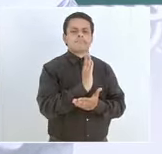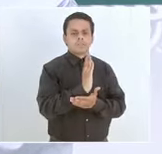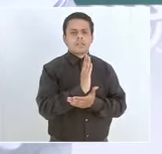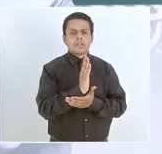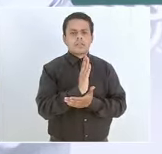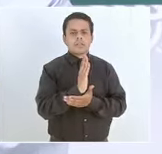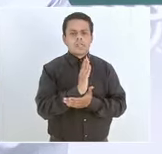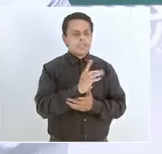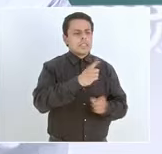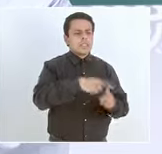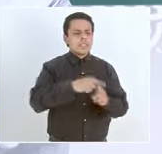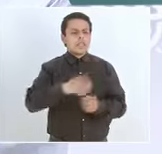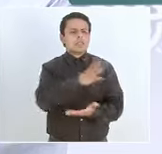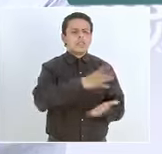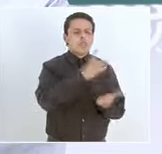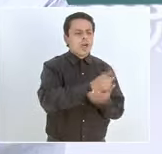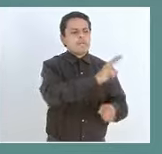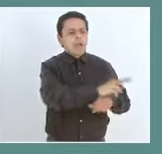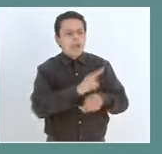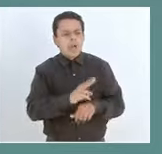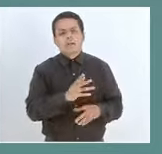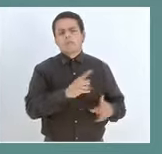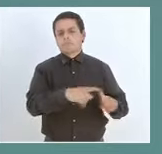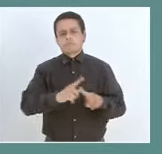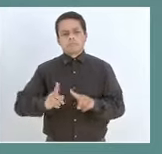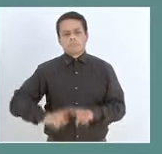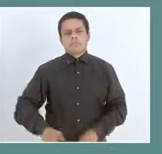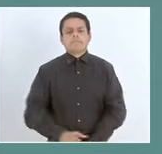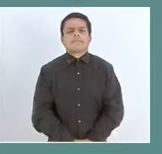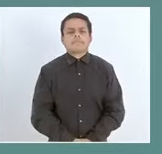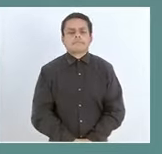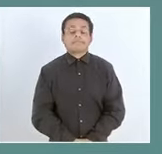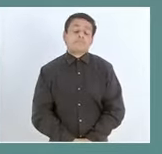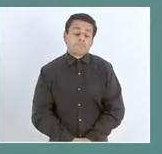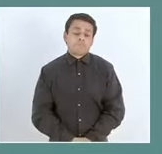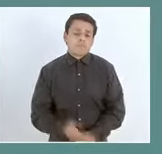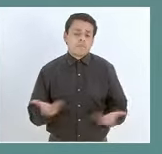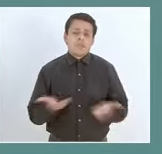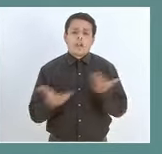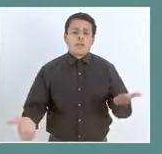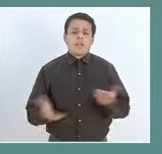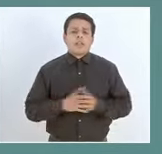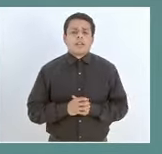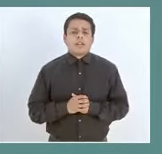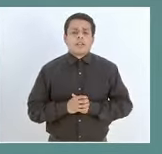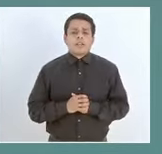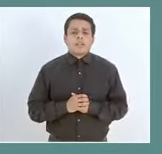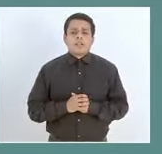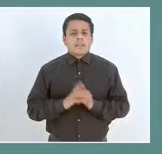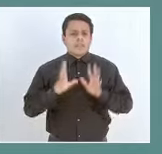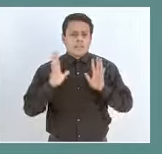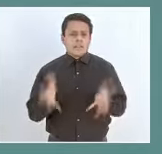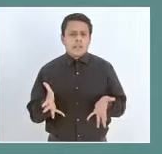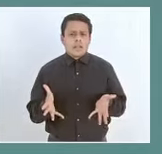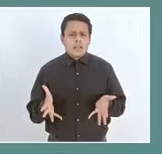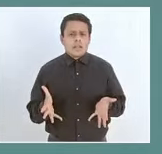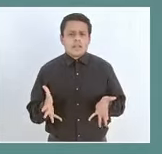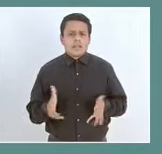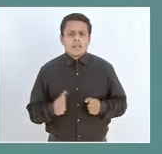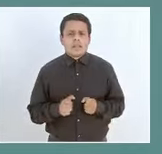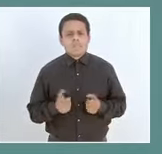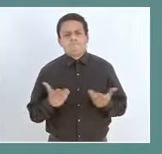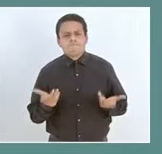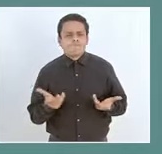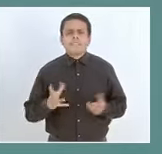en tareas de seguridad pública. Por eso ahora ya